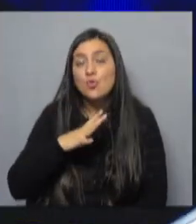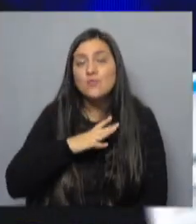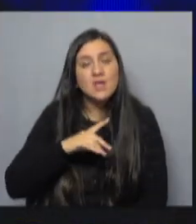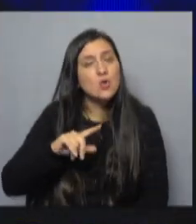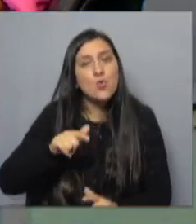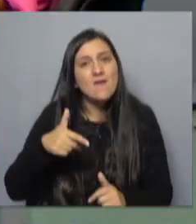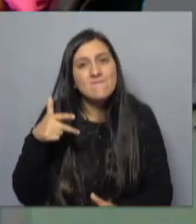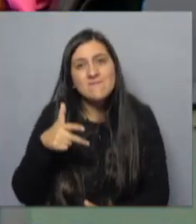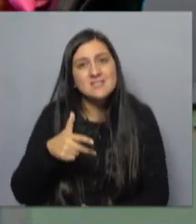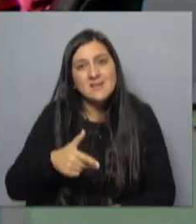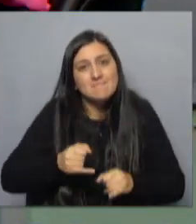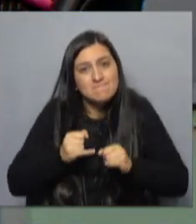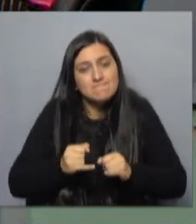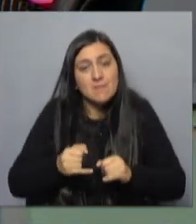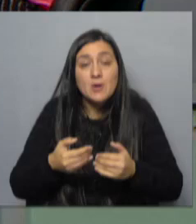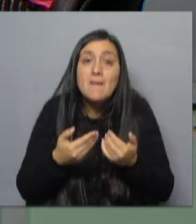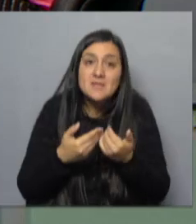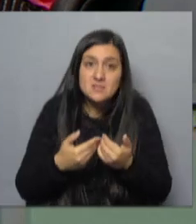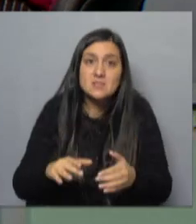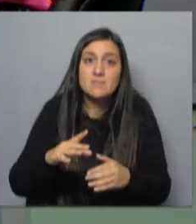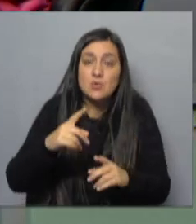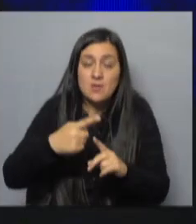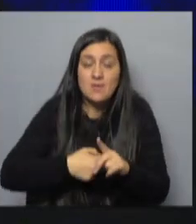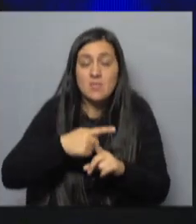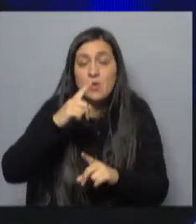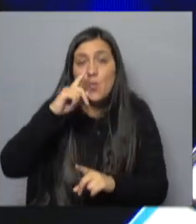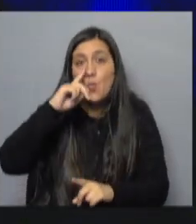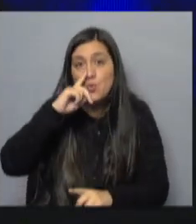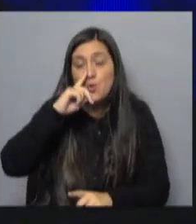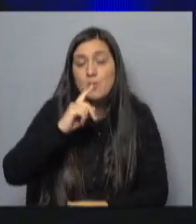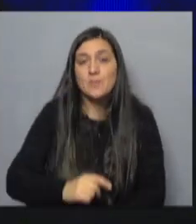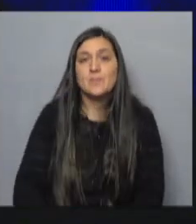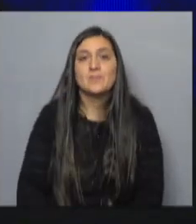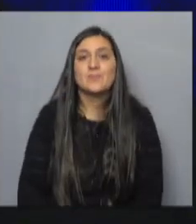flyer. Principios de junio allí en la sala Lazaroff en el intercambiador Beloni, ¿verdad? Sí. Bueno, muy bien.